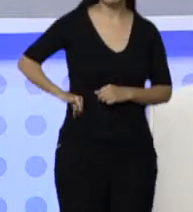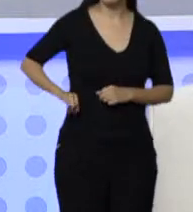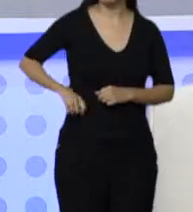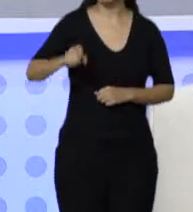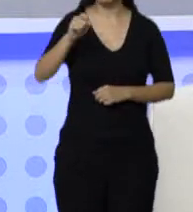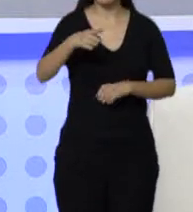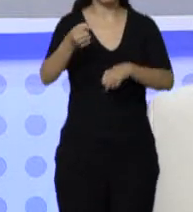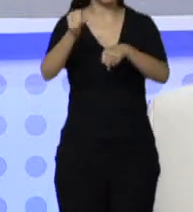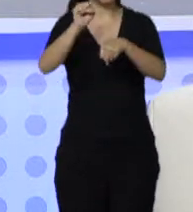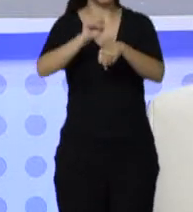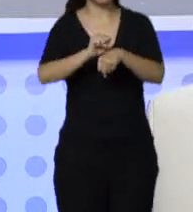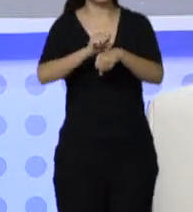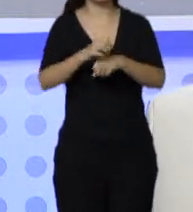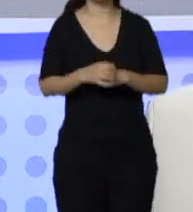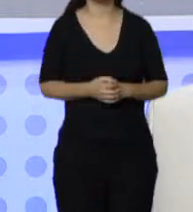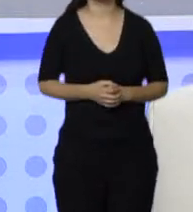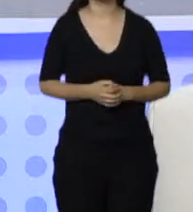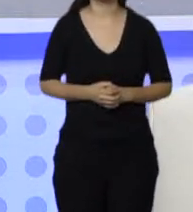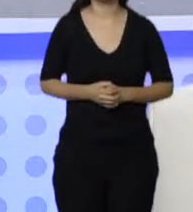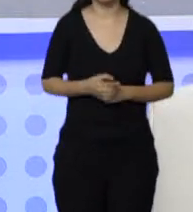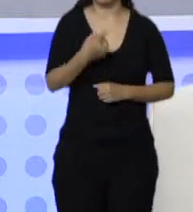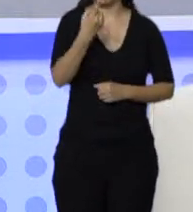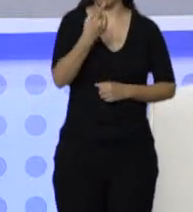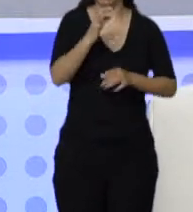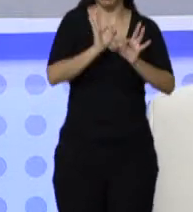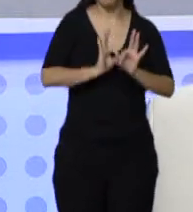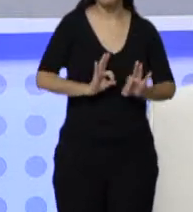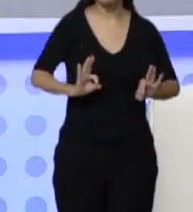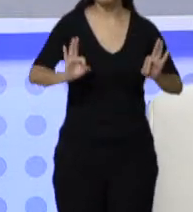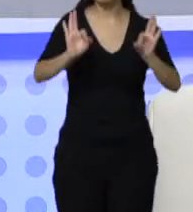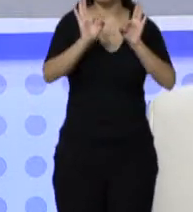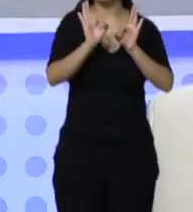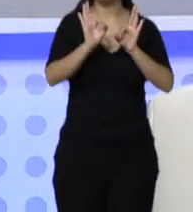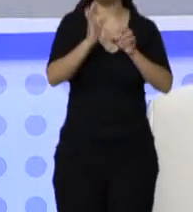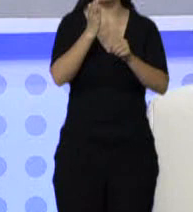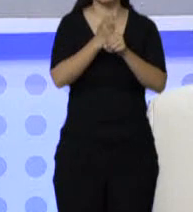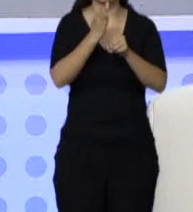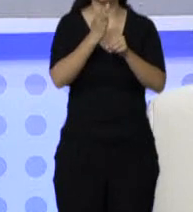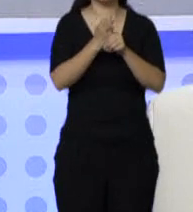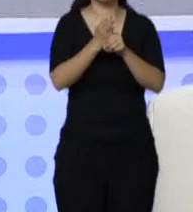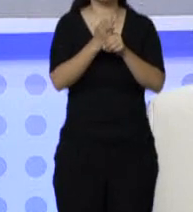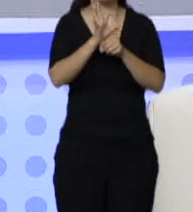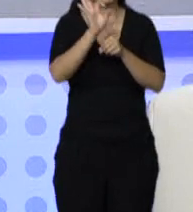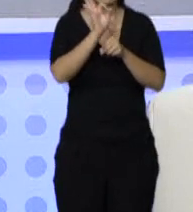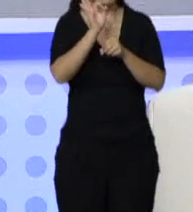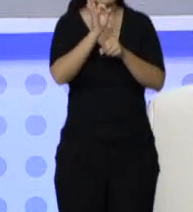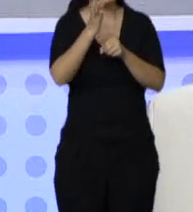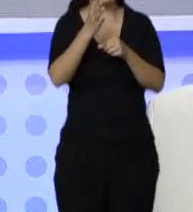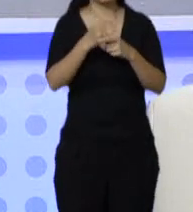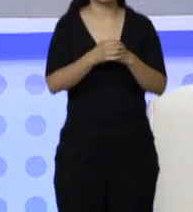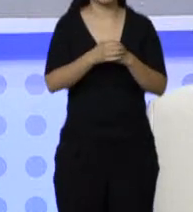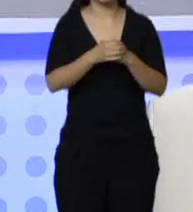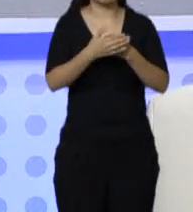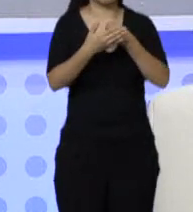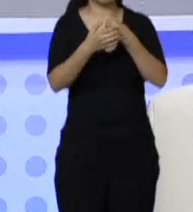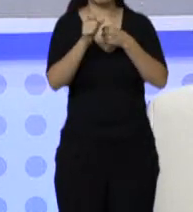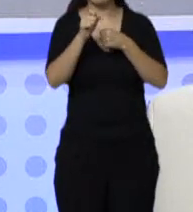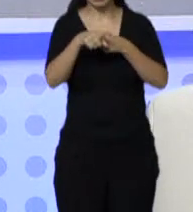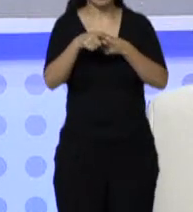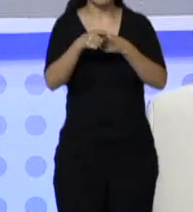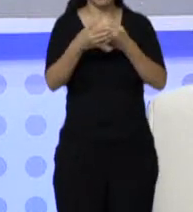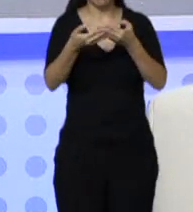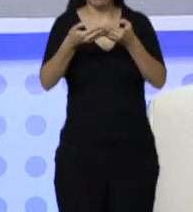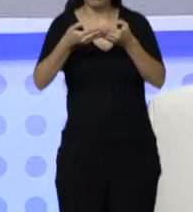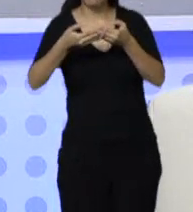uno de los que tocaremos y será el principio seguramente nos llevará a un par de segmentos un par de bloques